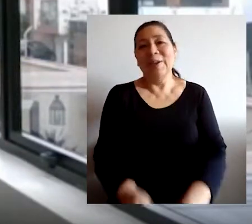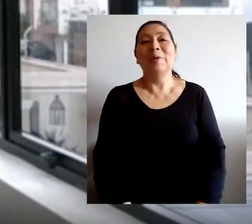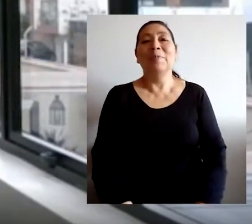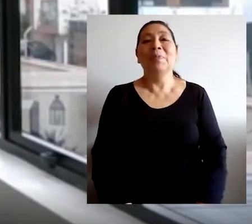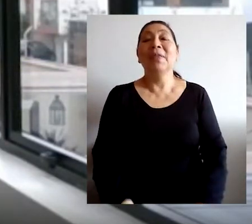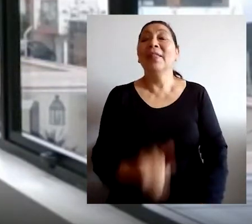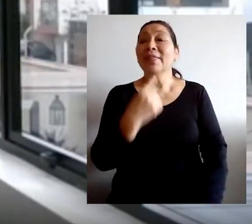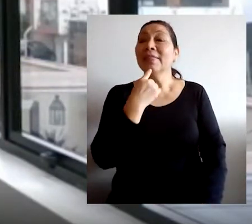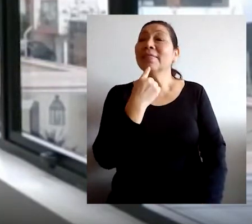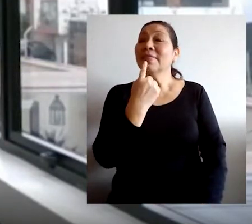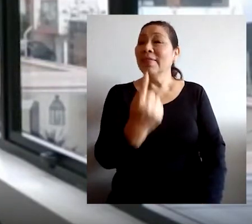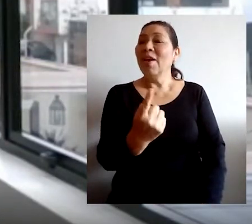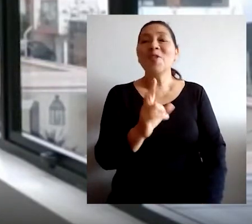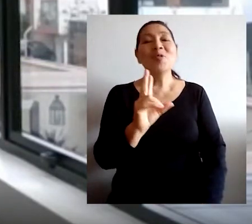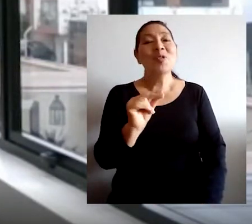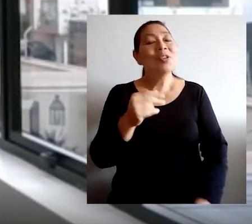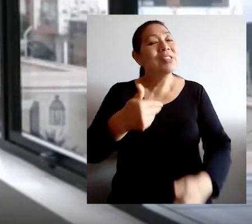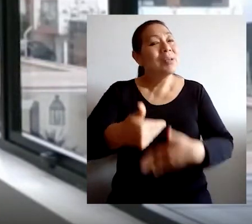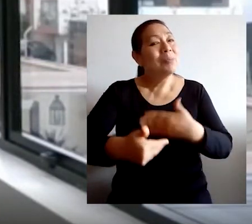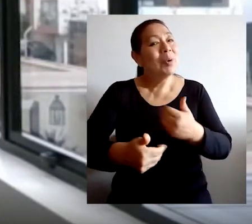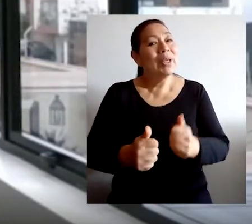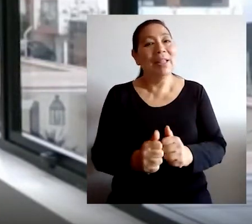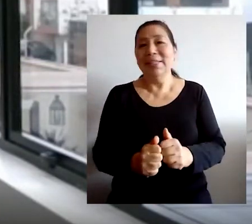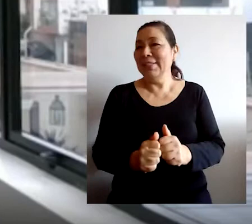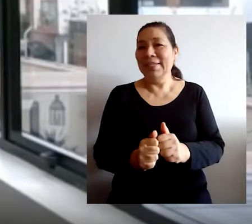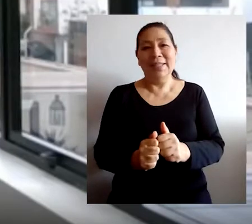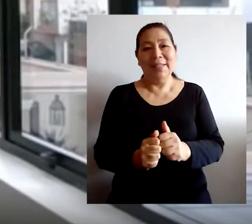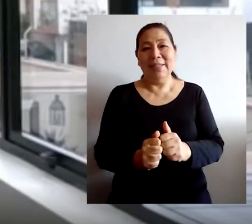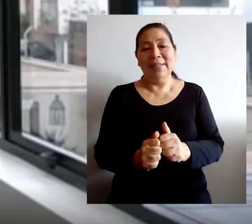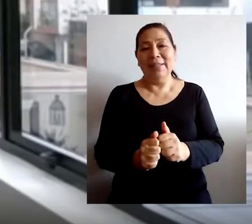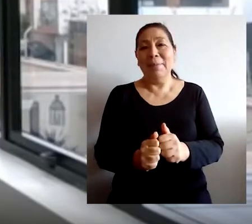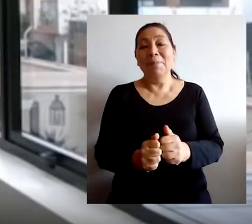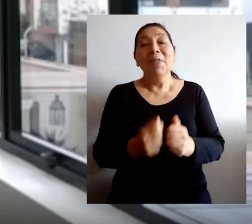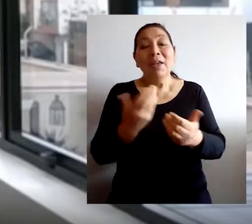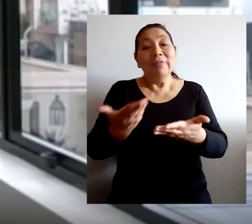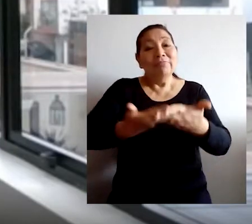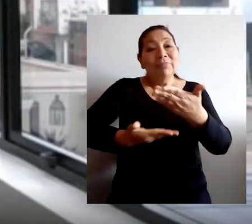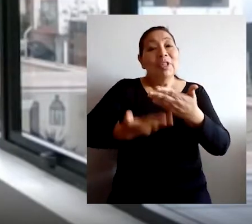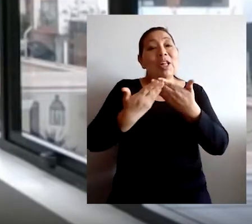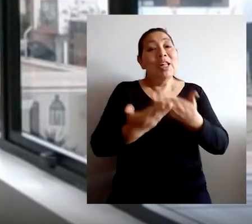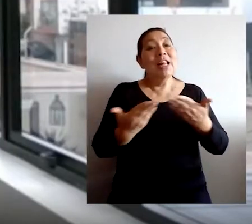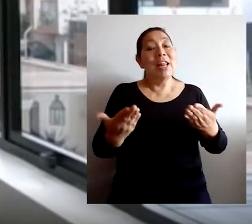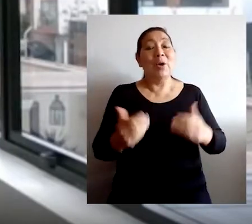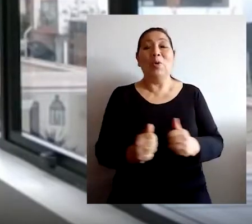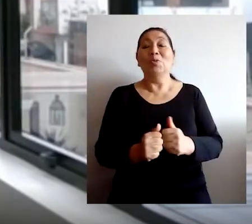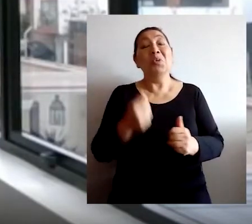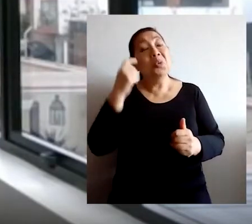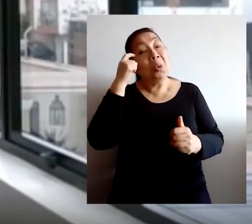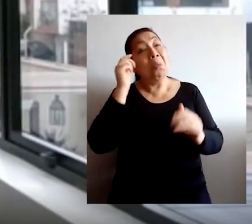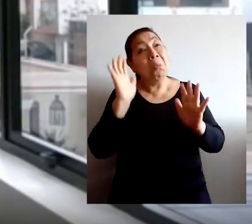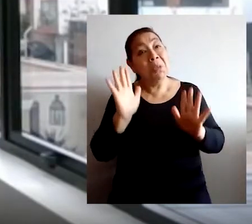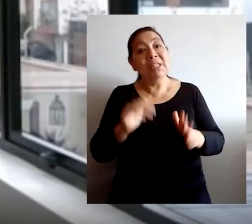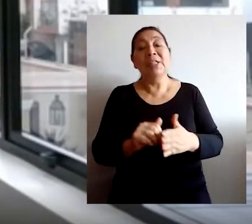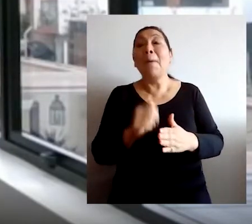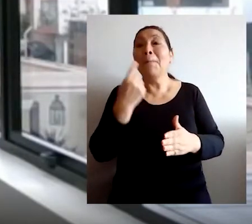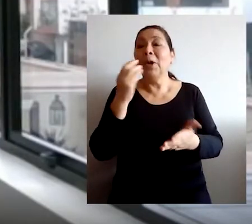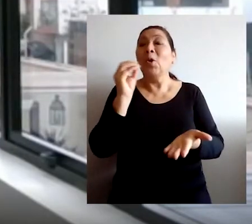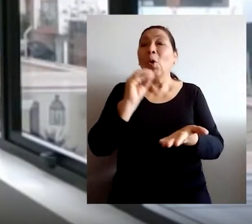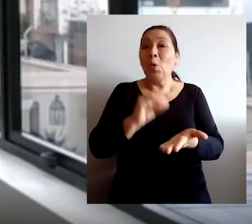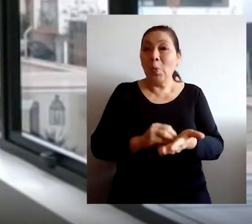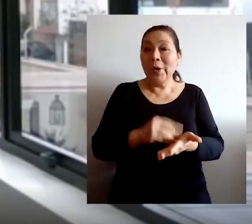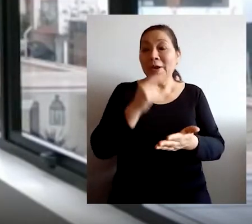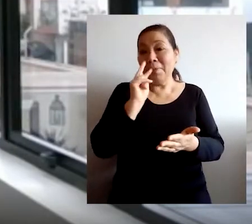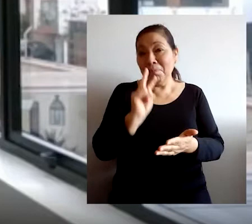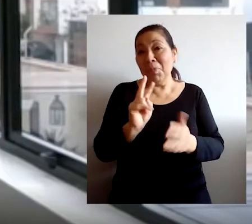Entonces, declara improcedente, ¿no es cierto?, y retorna las cosas, yo supongo, para que otra vez lo